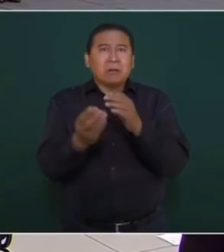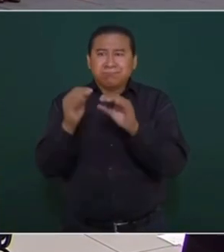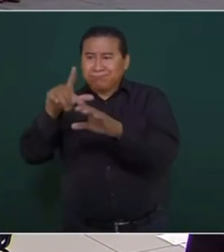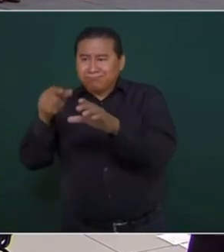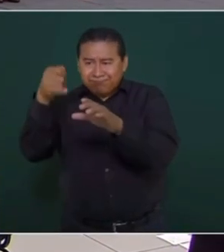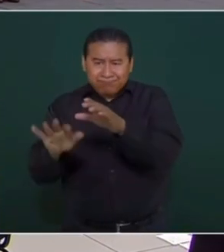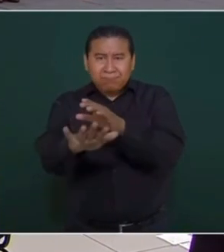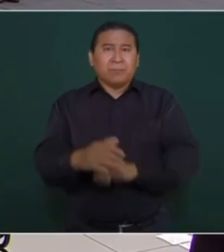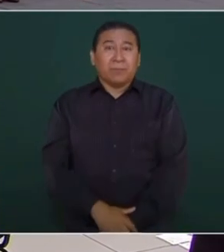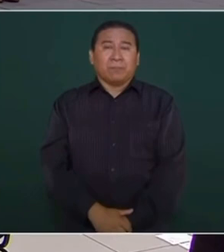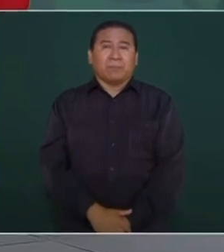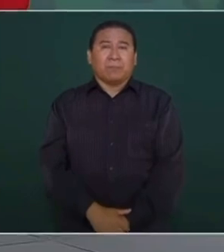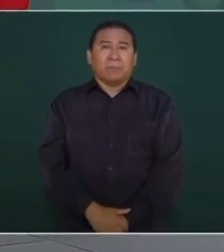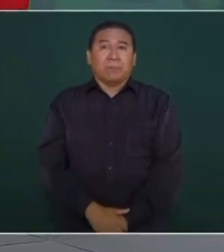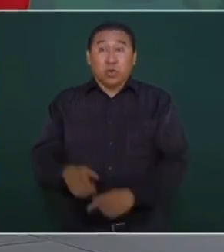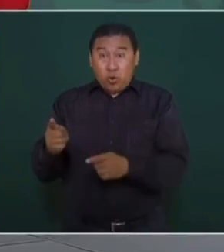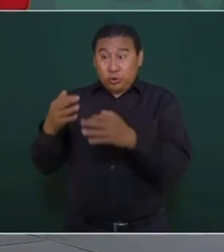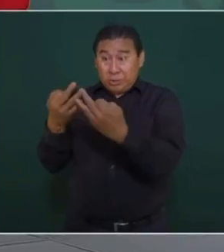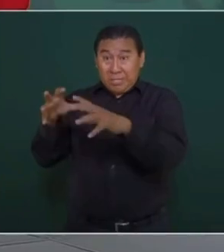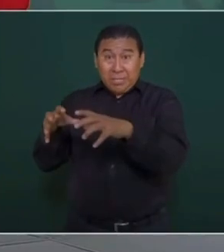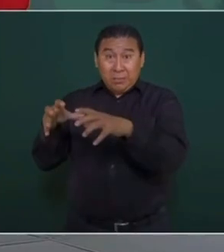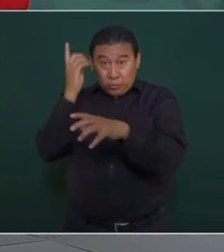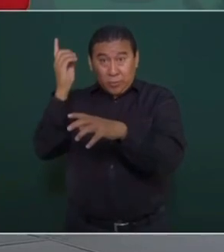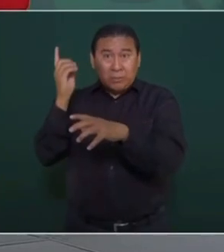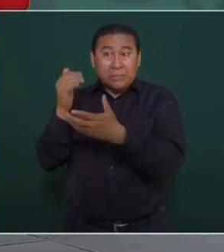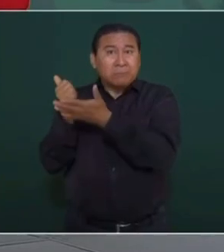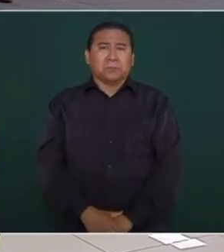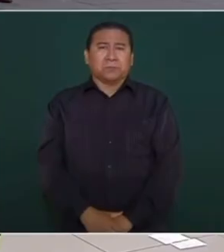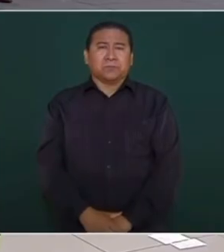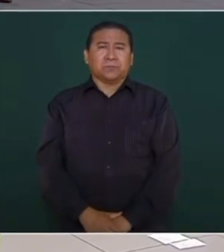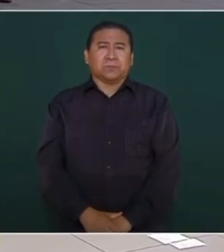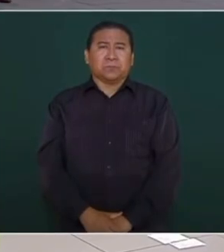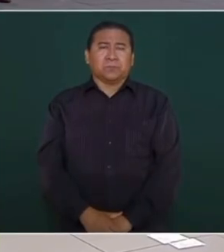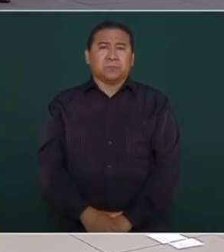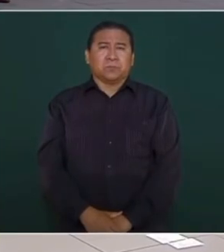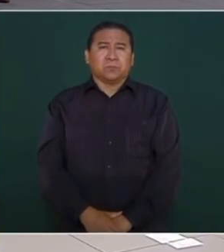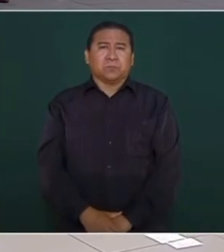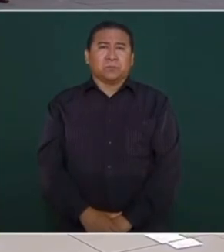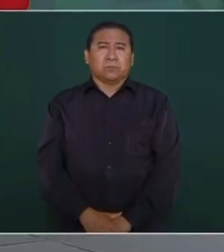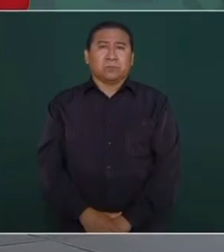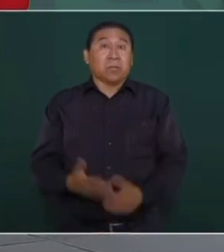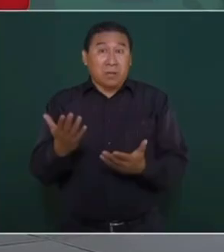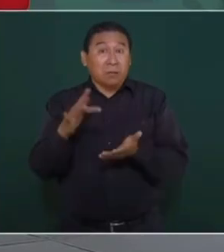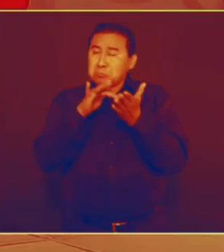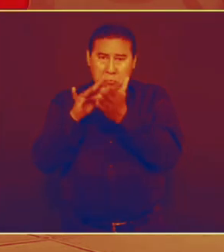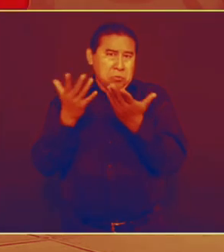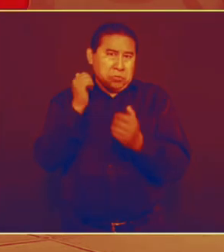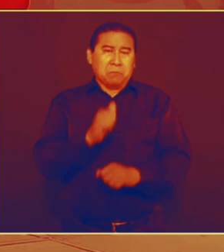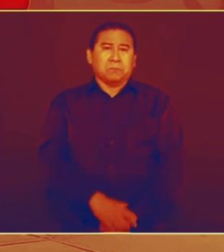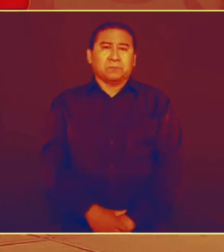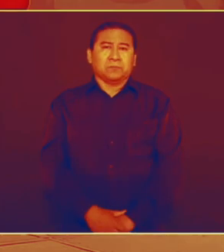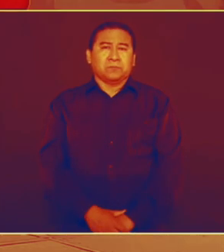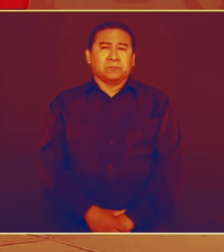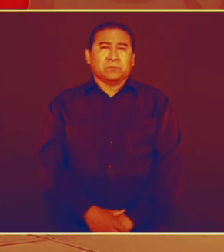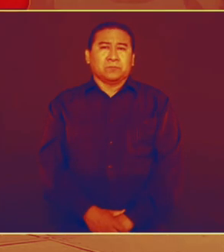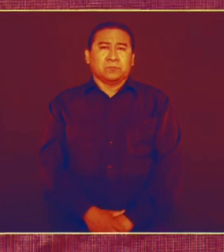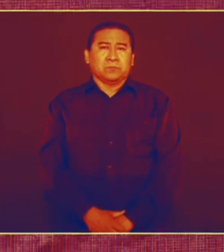Y aquí los ejidatarios han ayudado, porque les va a beneficiar. Y además